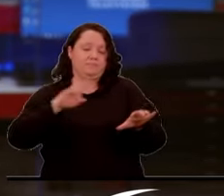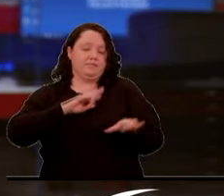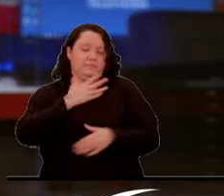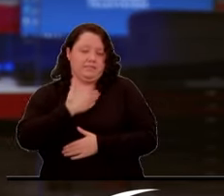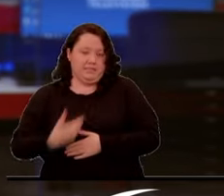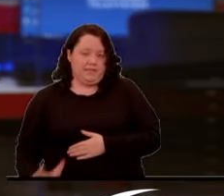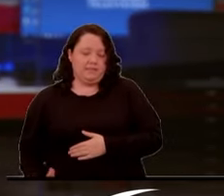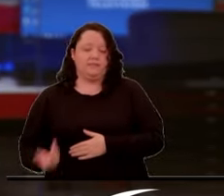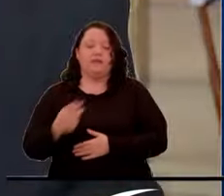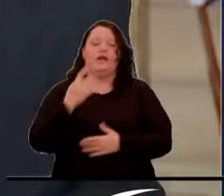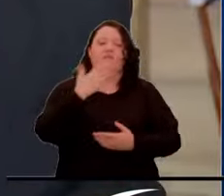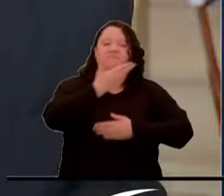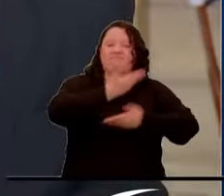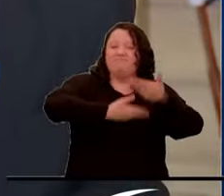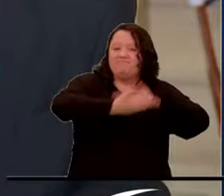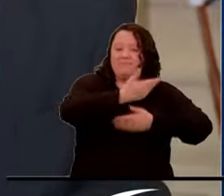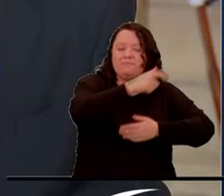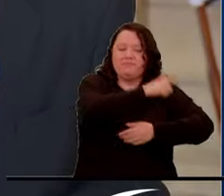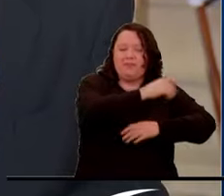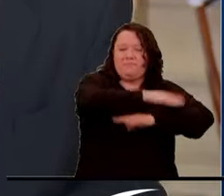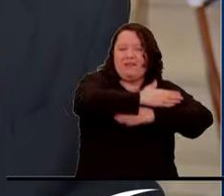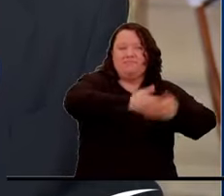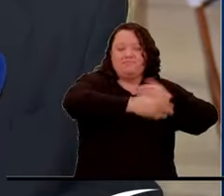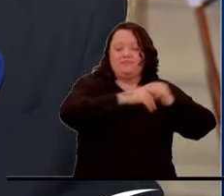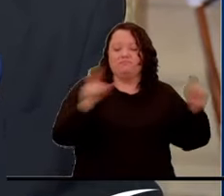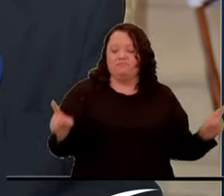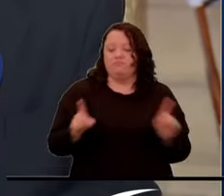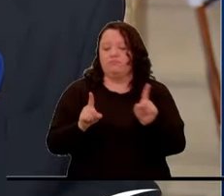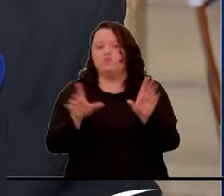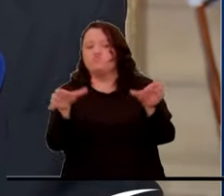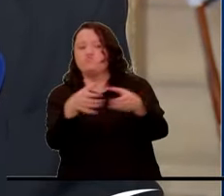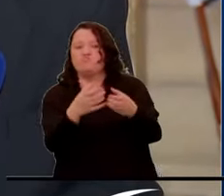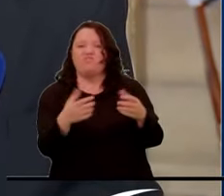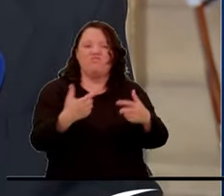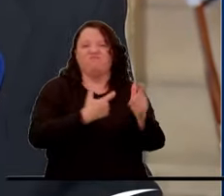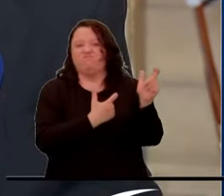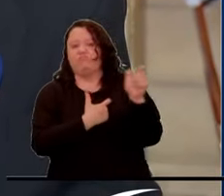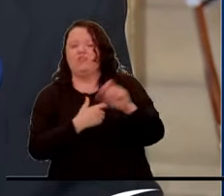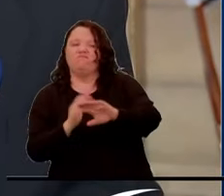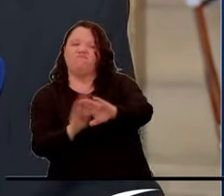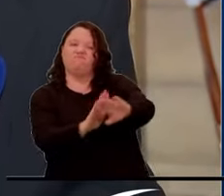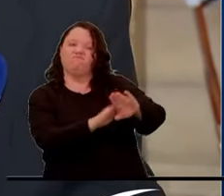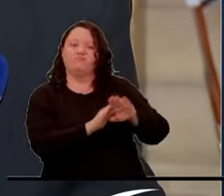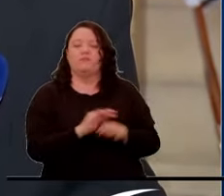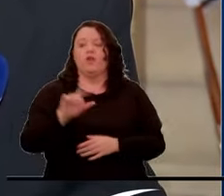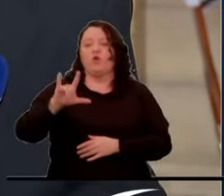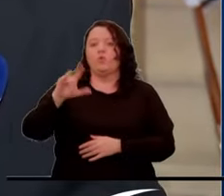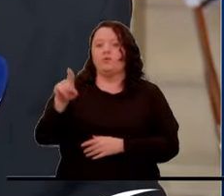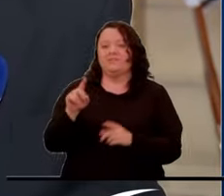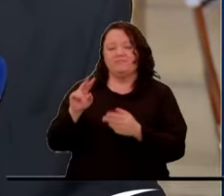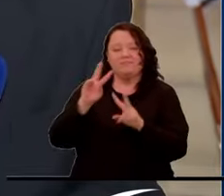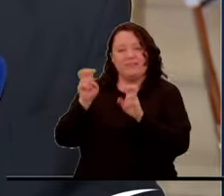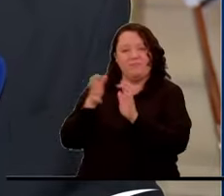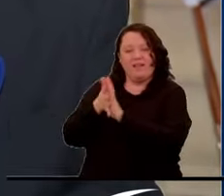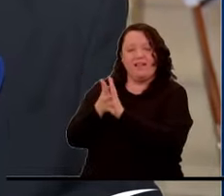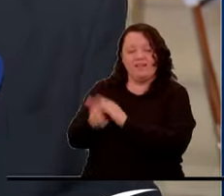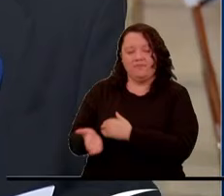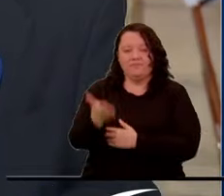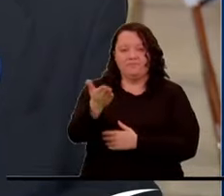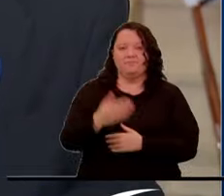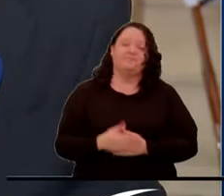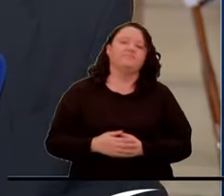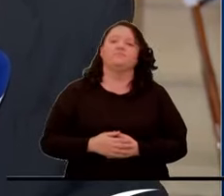les hicieron un llamado a los grupos armados vamos nuevamente con Luis Eduardo Maldonado pero para hablar de este tema Luis Eduardo